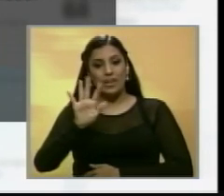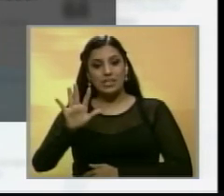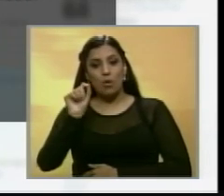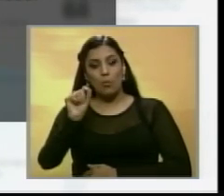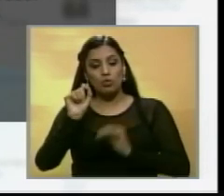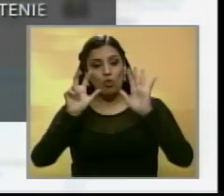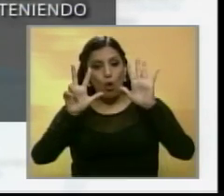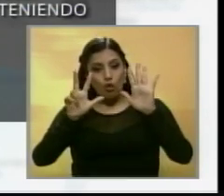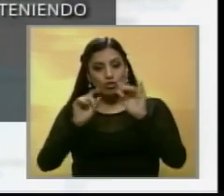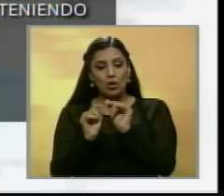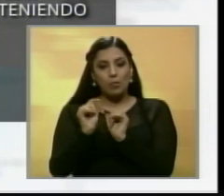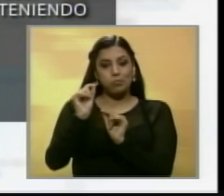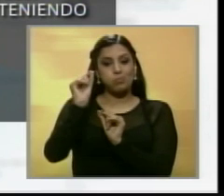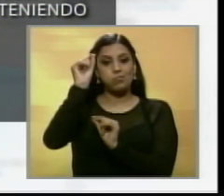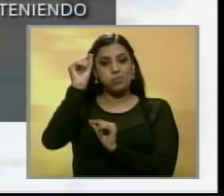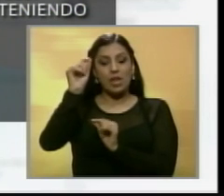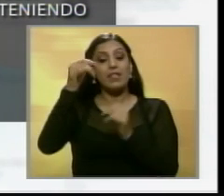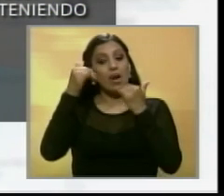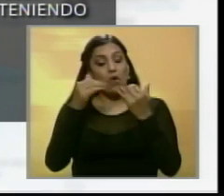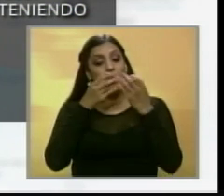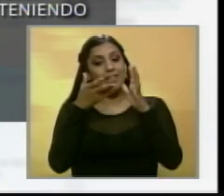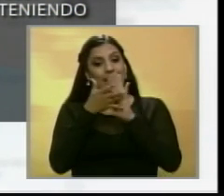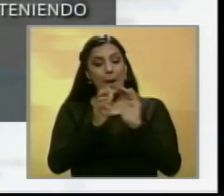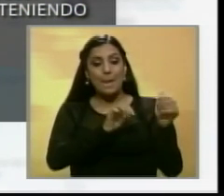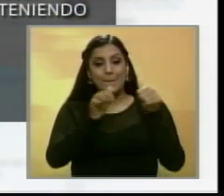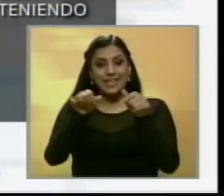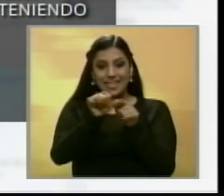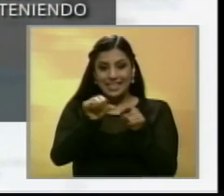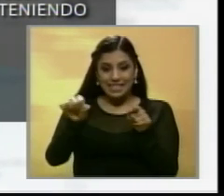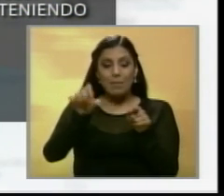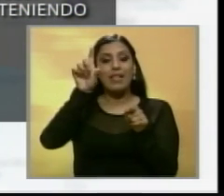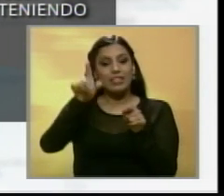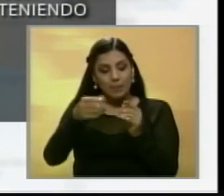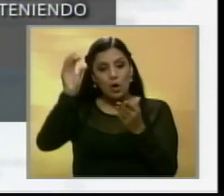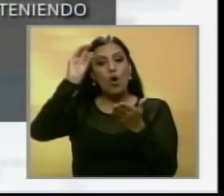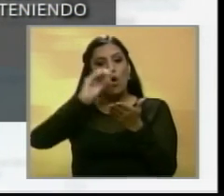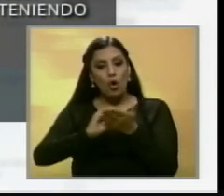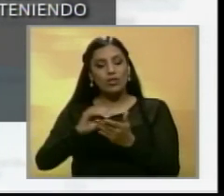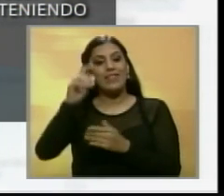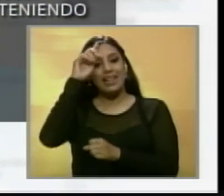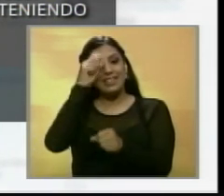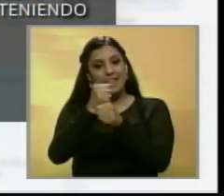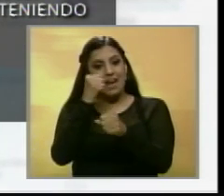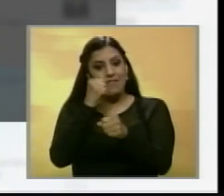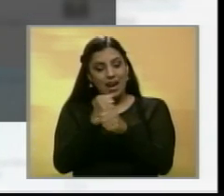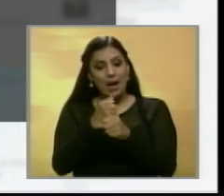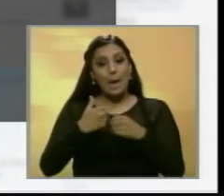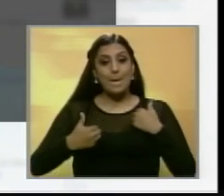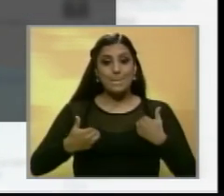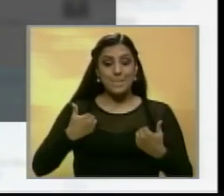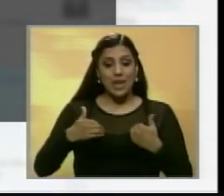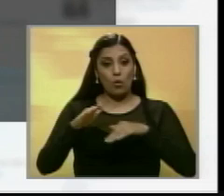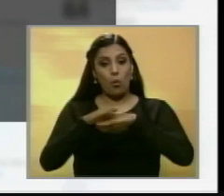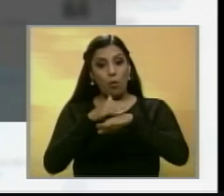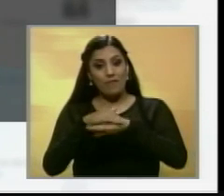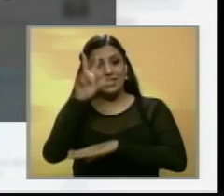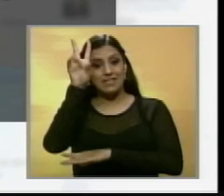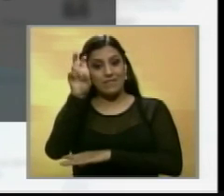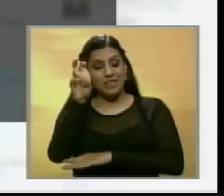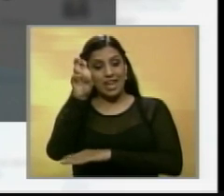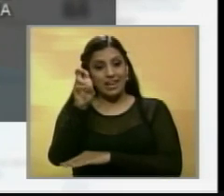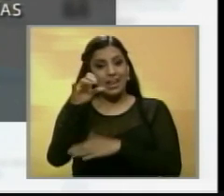metros sobre el nivel del mar. Domínguez precisó que a partir de esta semana también retornarán los días laborables, miércoles, jueves y